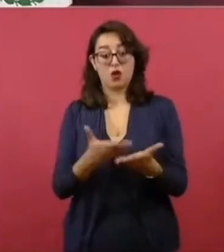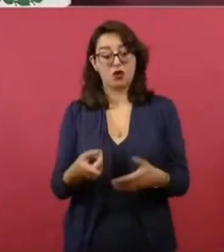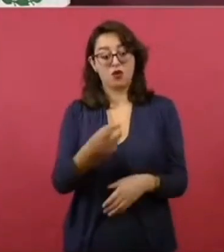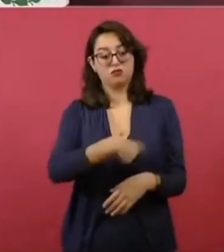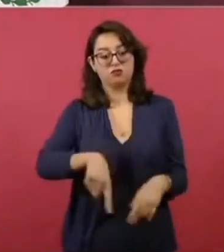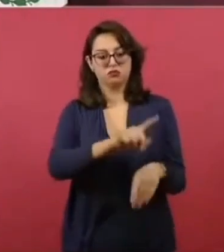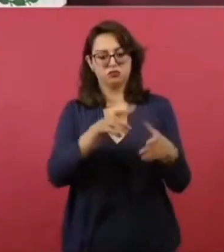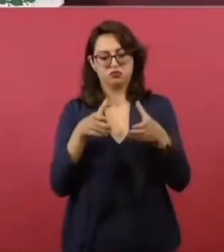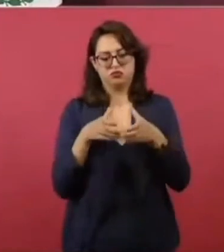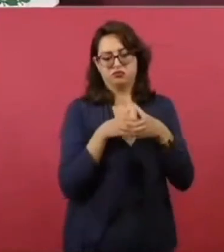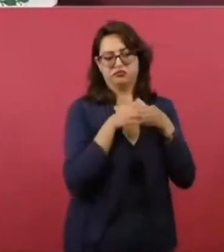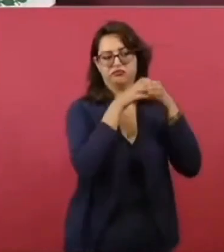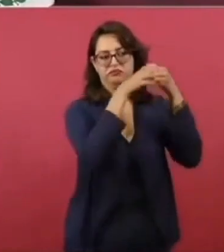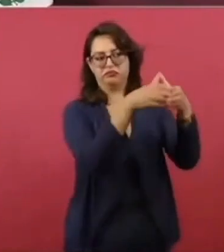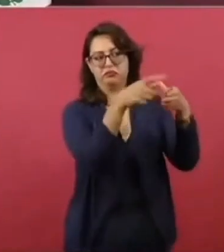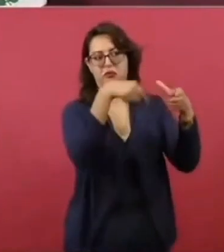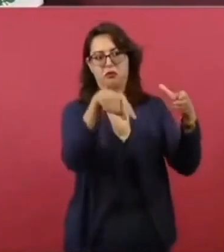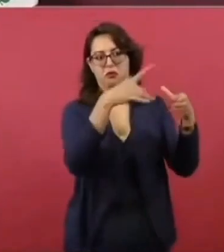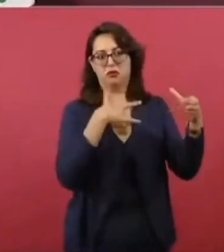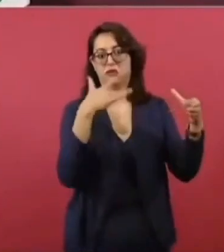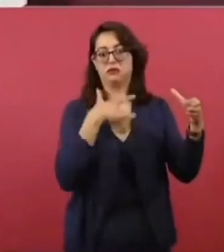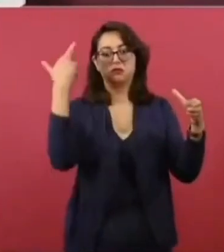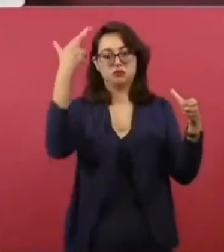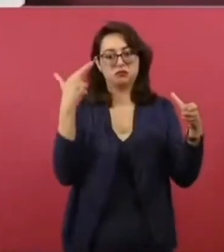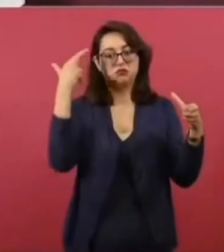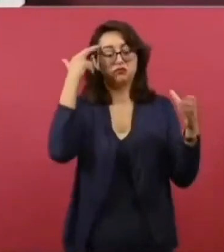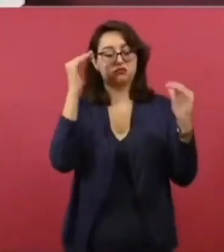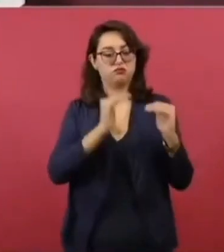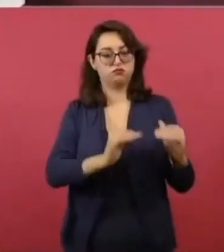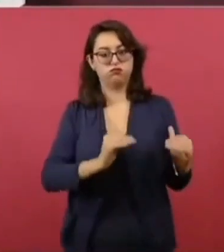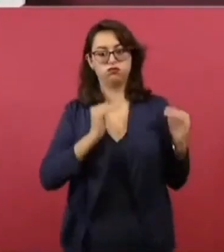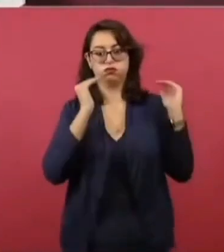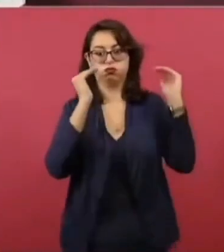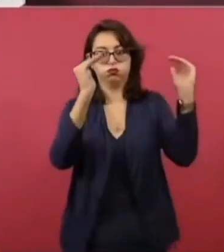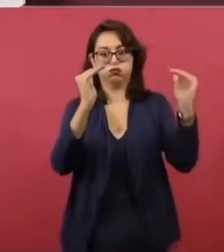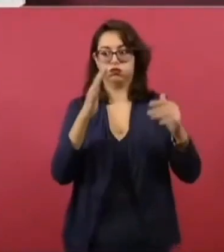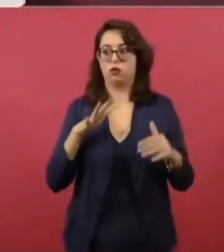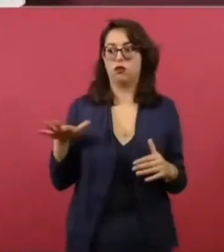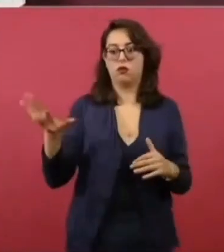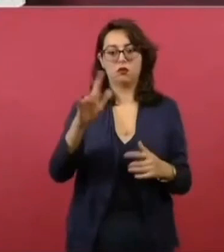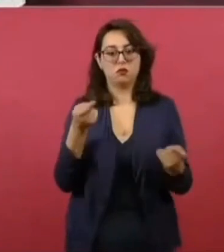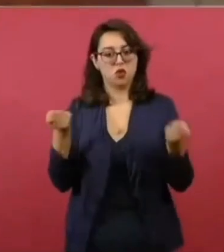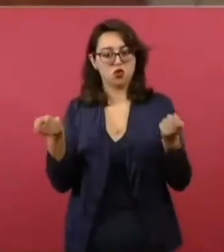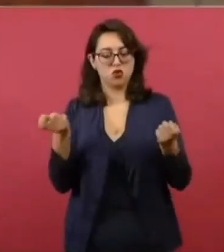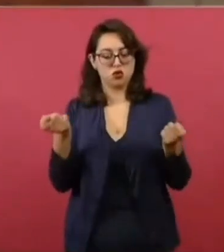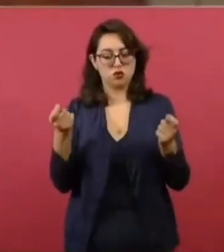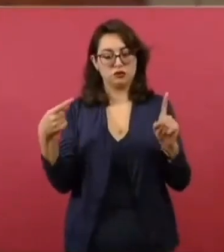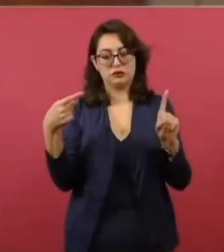supremo poder conservador. El gerente de ese grupo